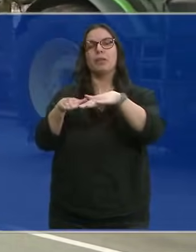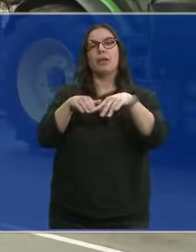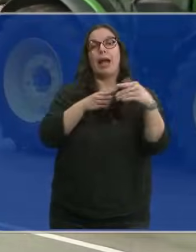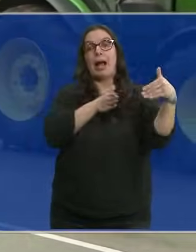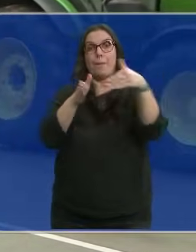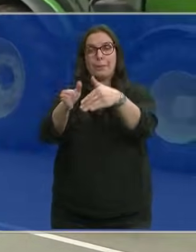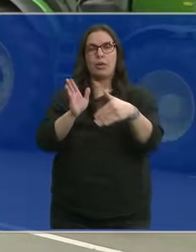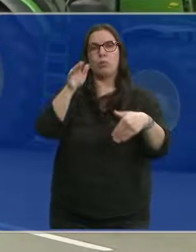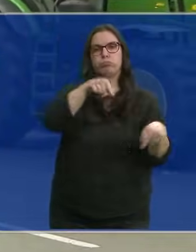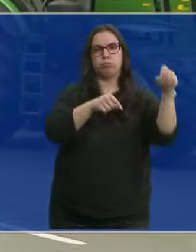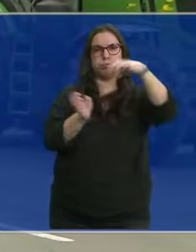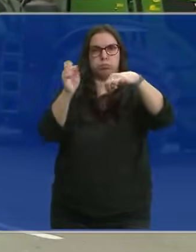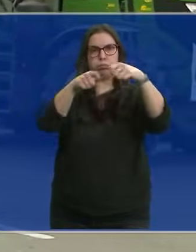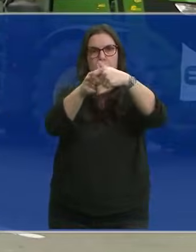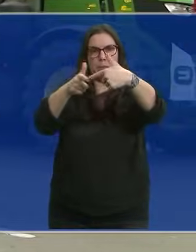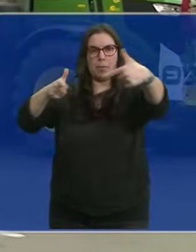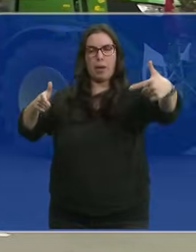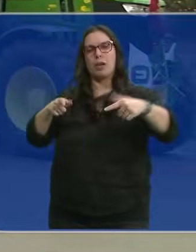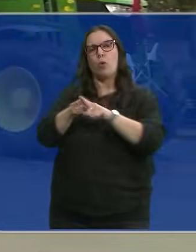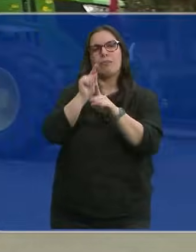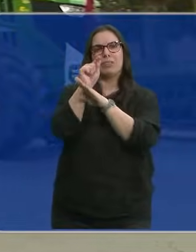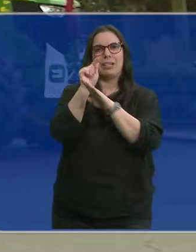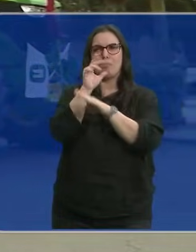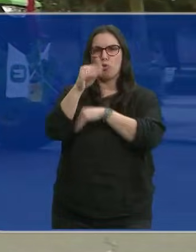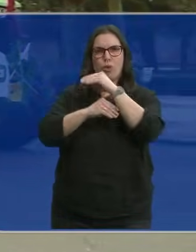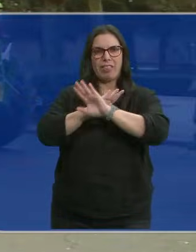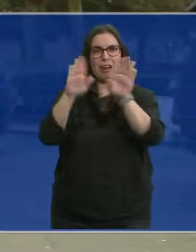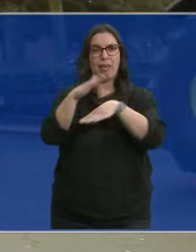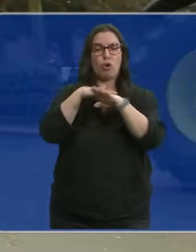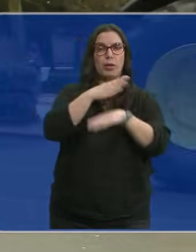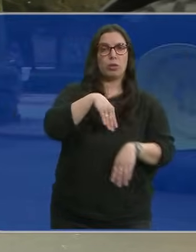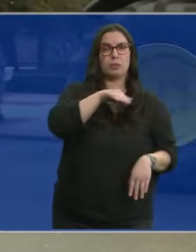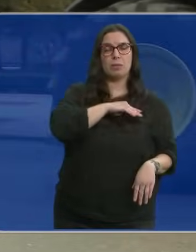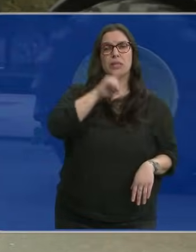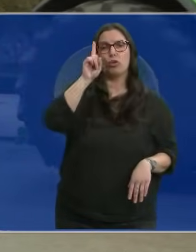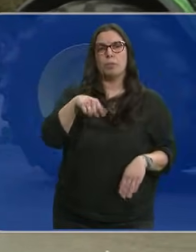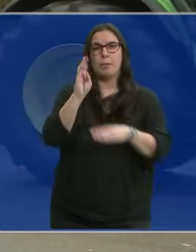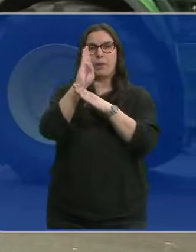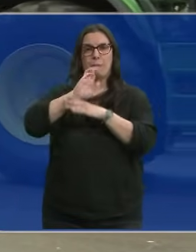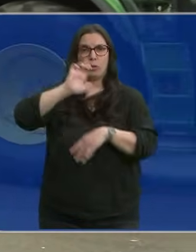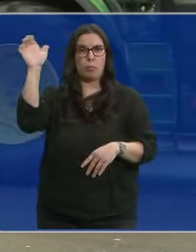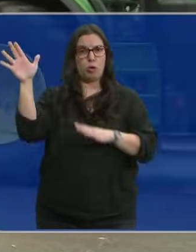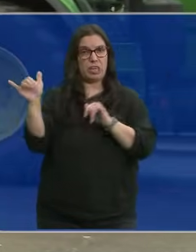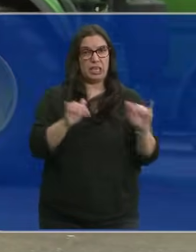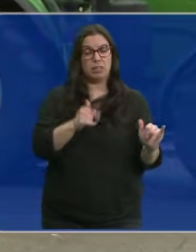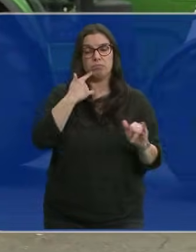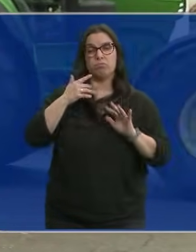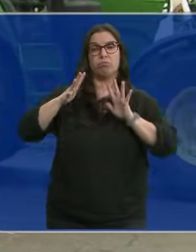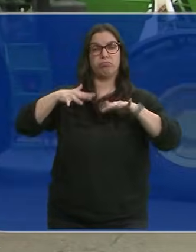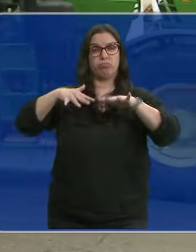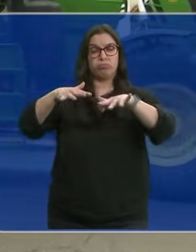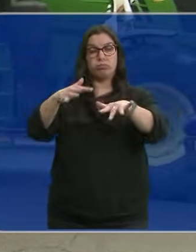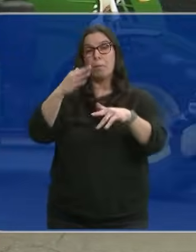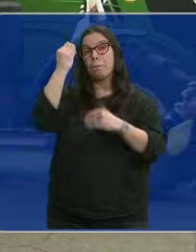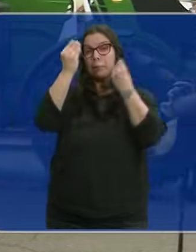compañeros de otras provincias como una manera de criticar el inmovilismo tanto del Gobierno de España como del Parlamento Europeo. Una movilización que